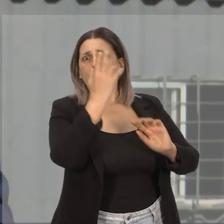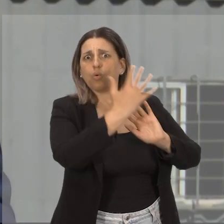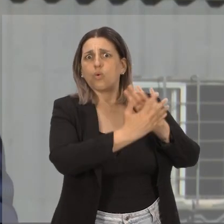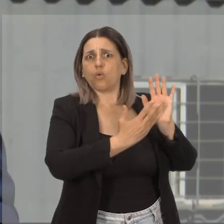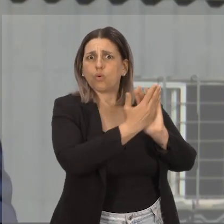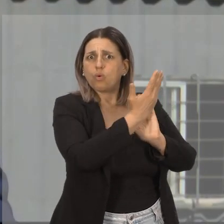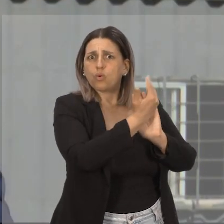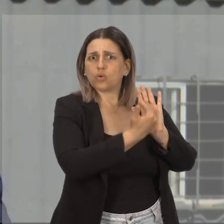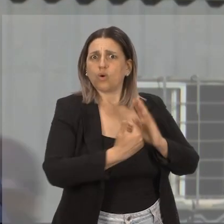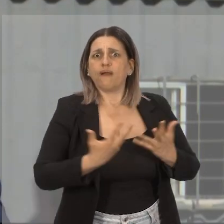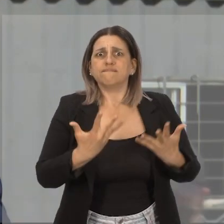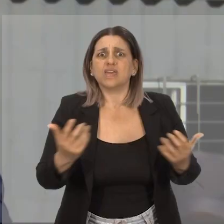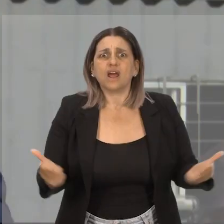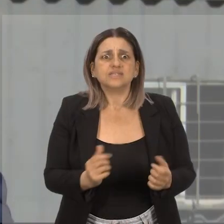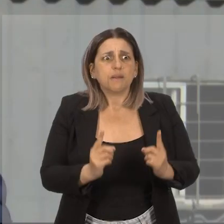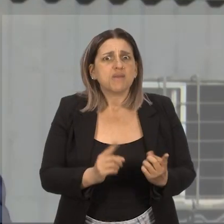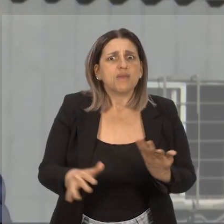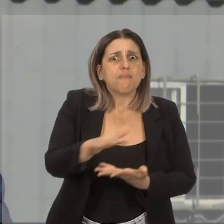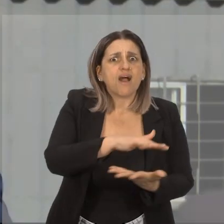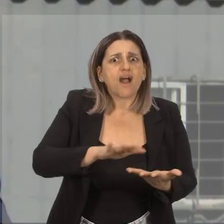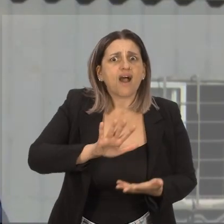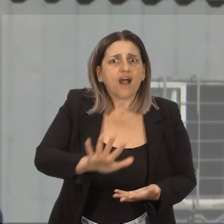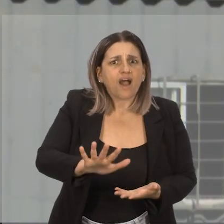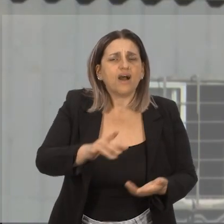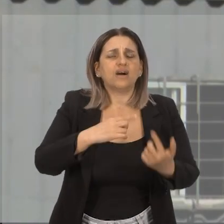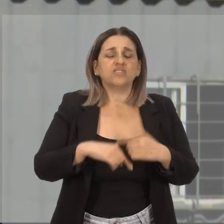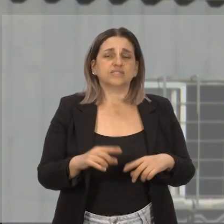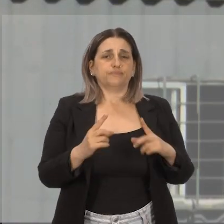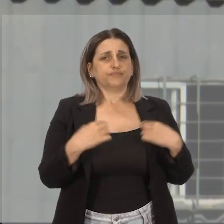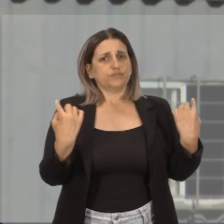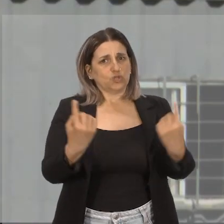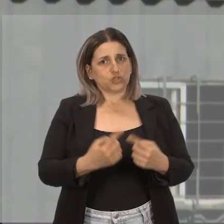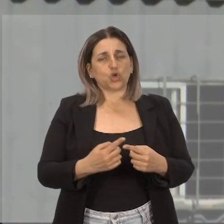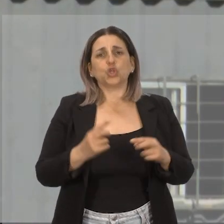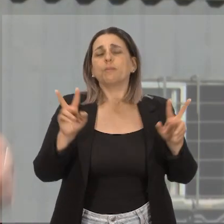ancho del país que quiere establecer una zona franca. Y nosotros, por